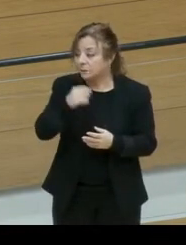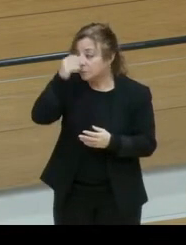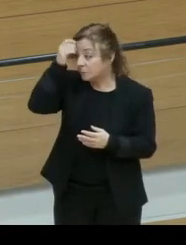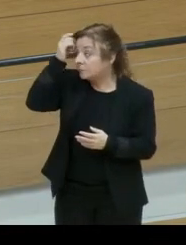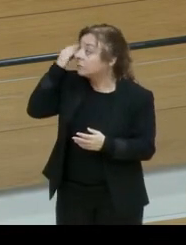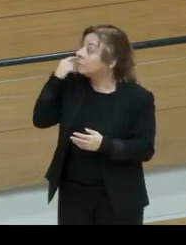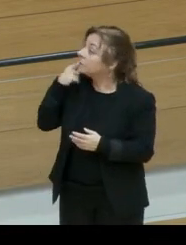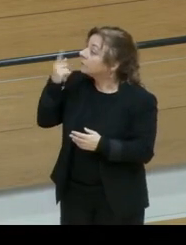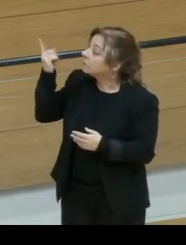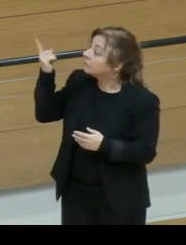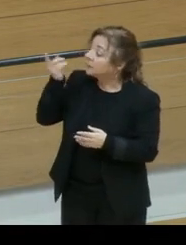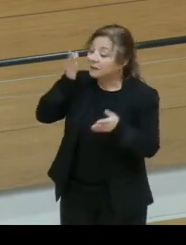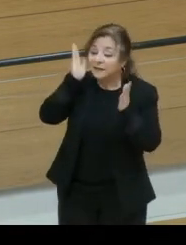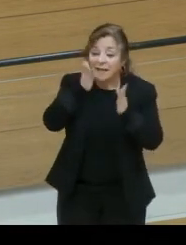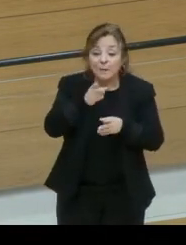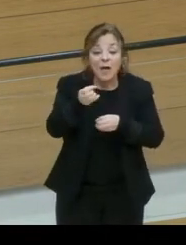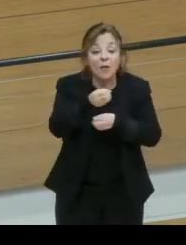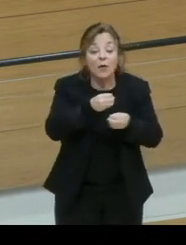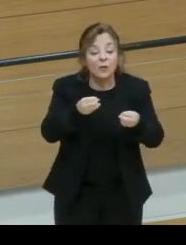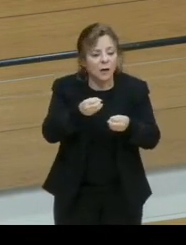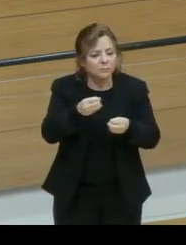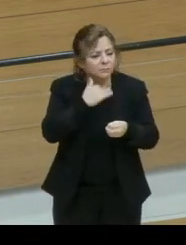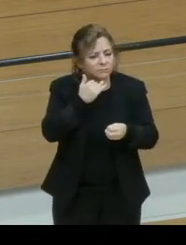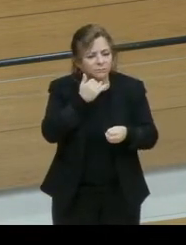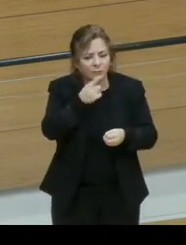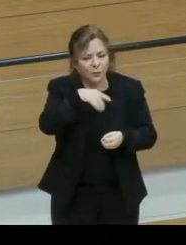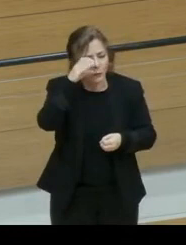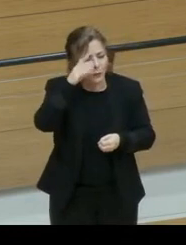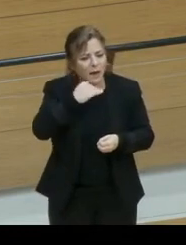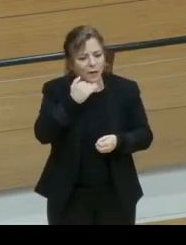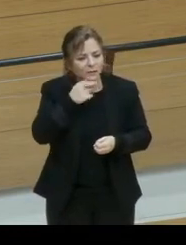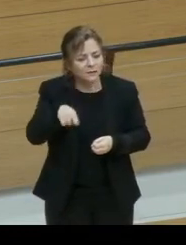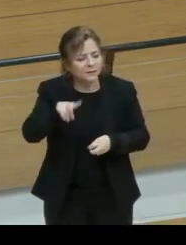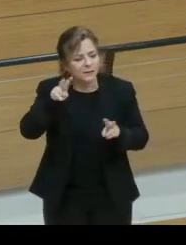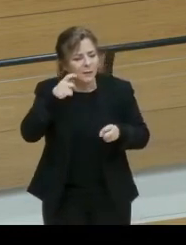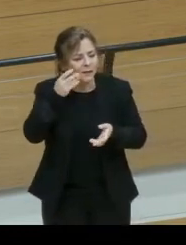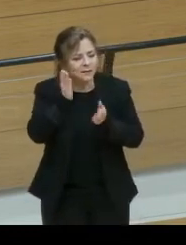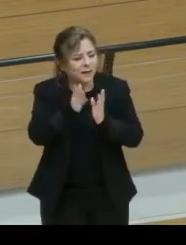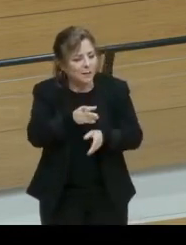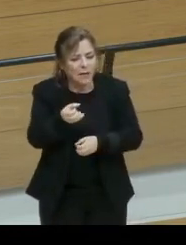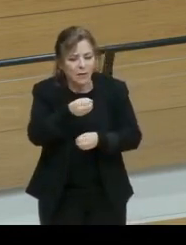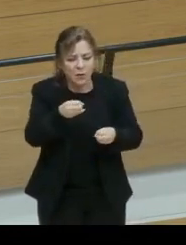Pues aquí tenemos la terapia celular. ¿Os suena las terapias celulares lo que son?